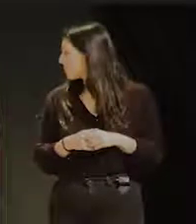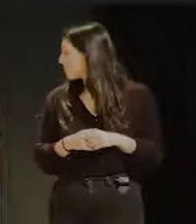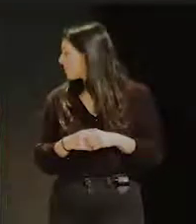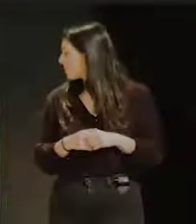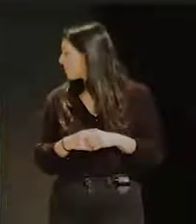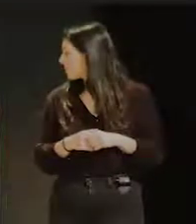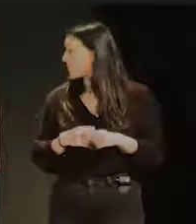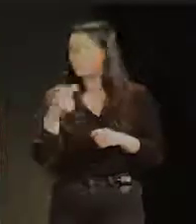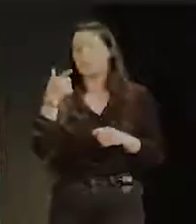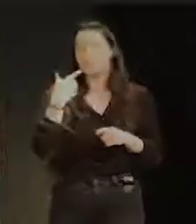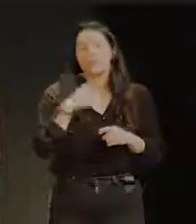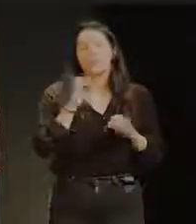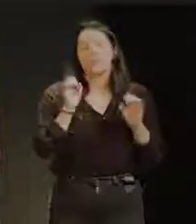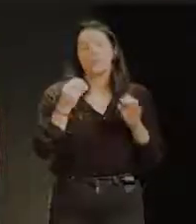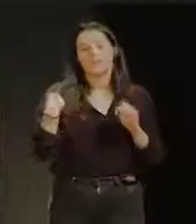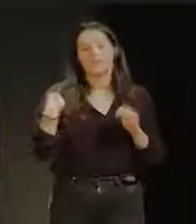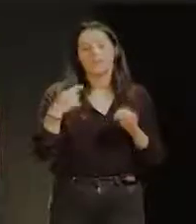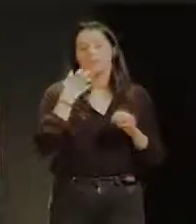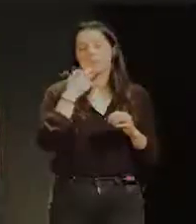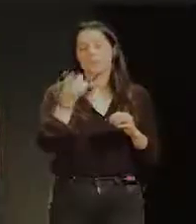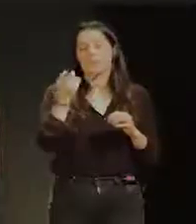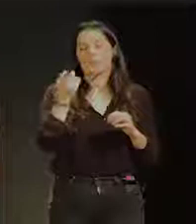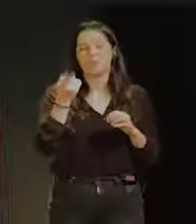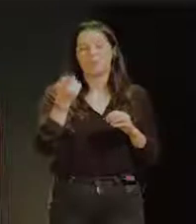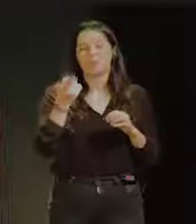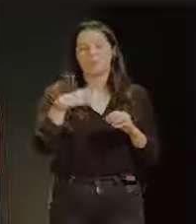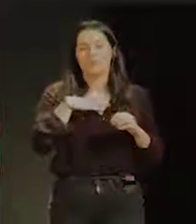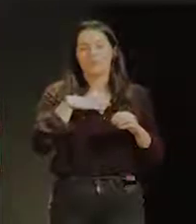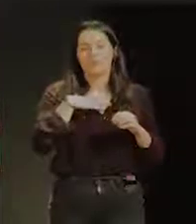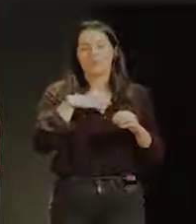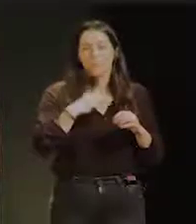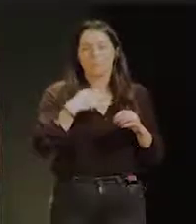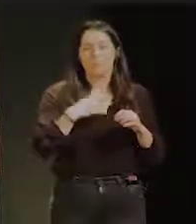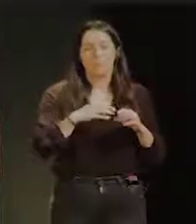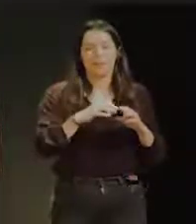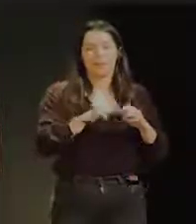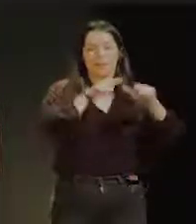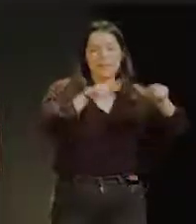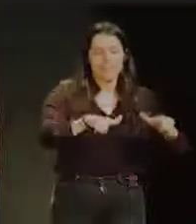Es como si ellos trabajan conectando las salas con los públicos, ¿no?